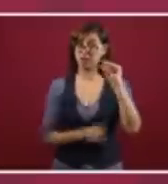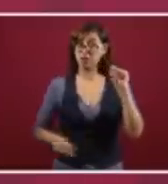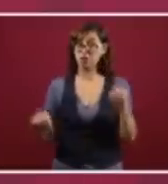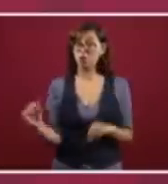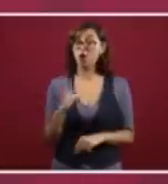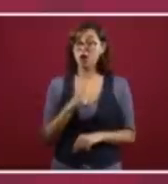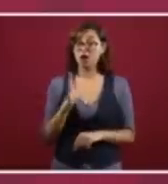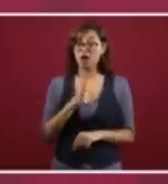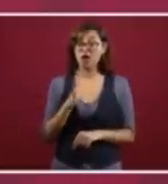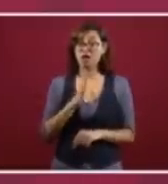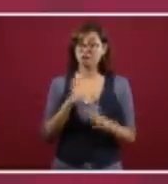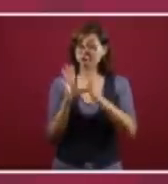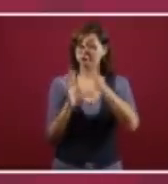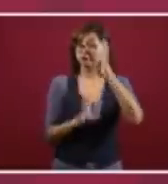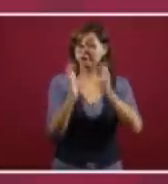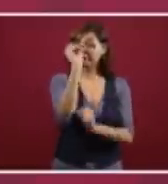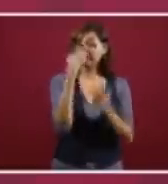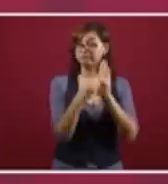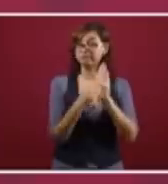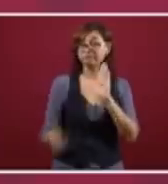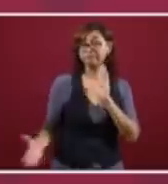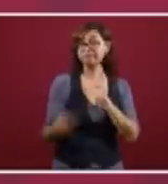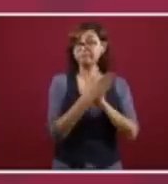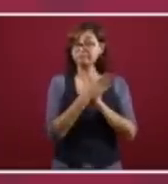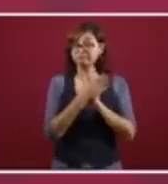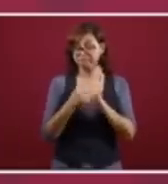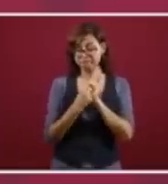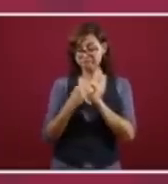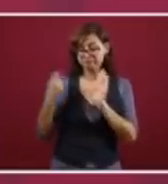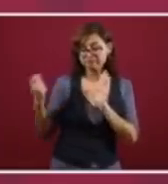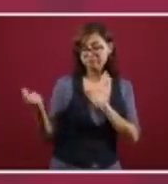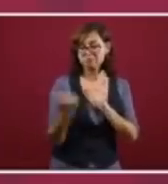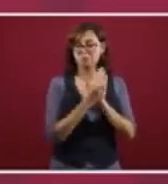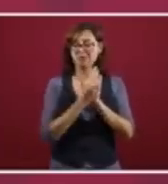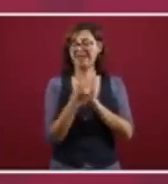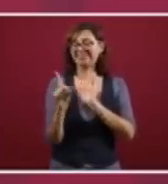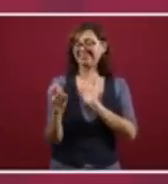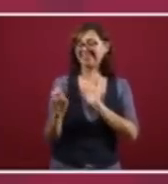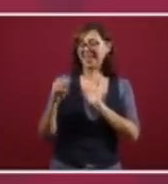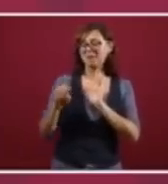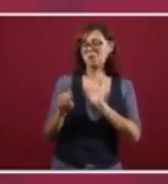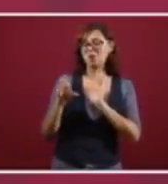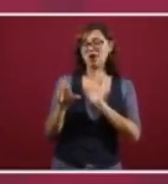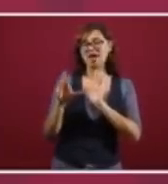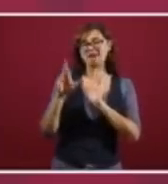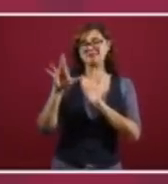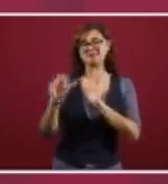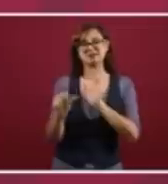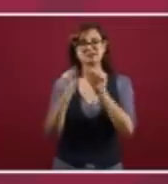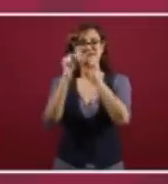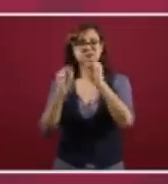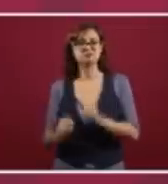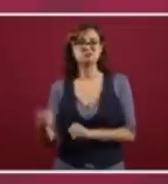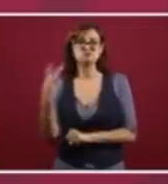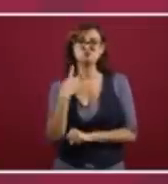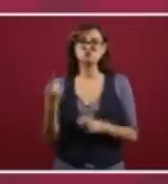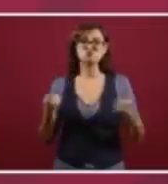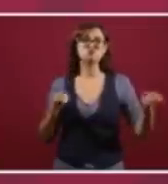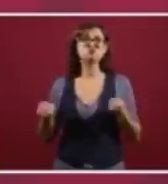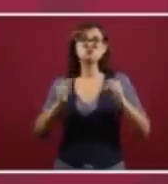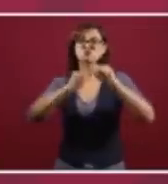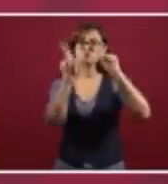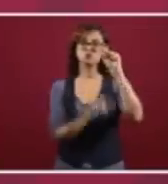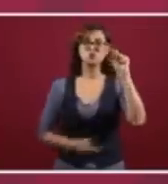que es el que está en la Constitución. La democracia como sistema político, como forma de